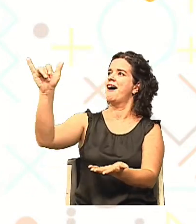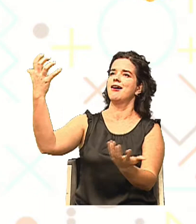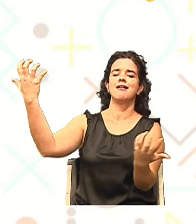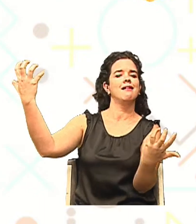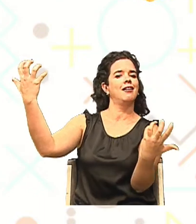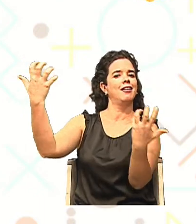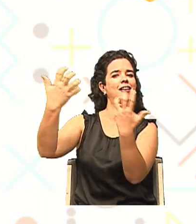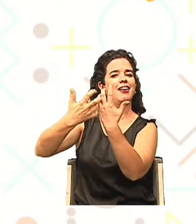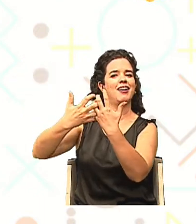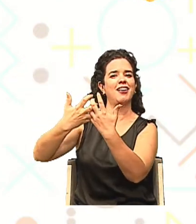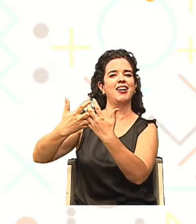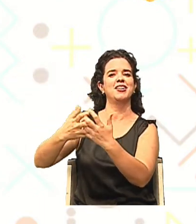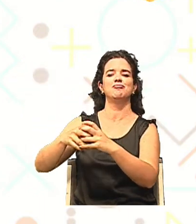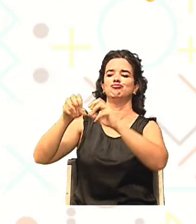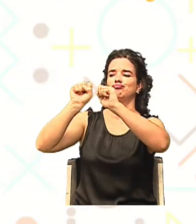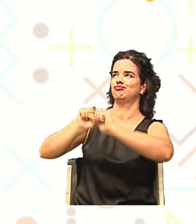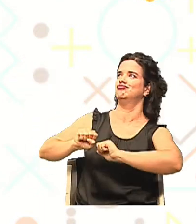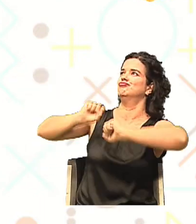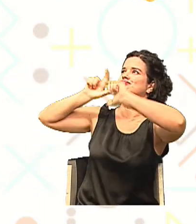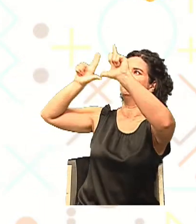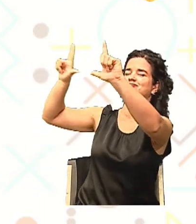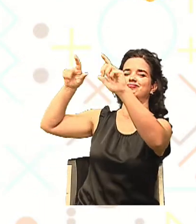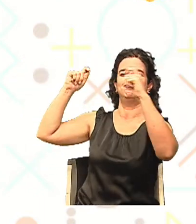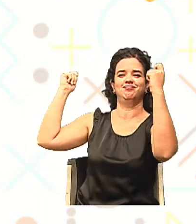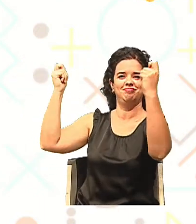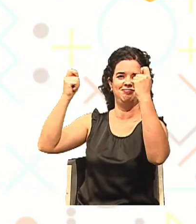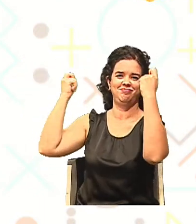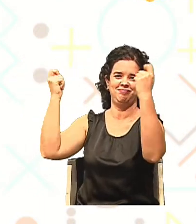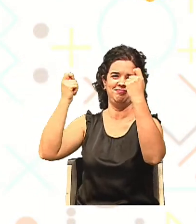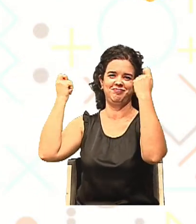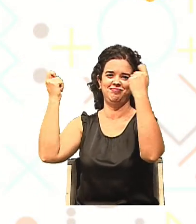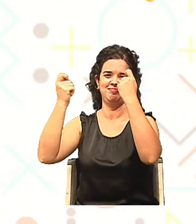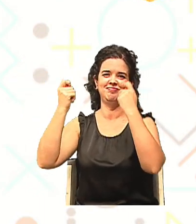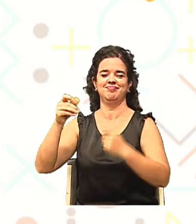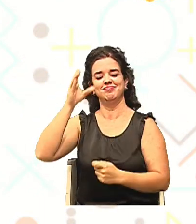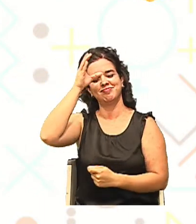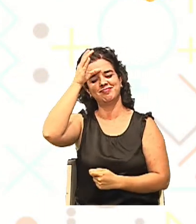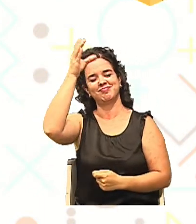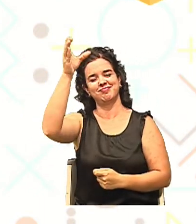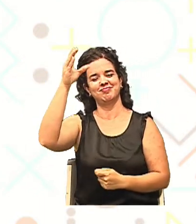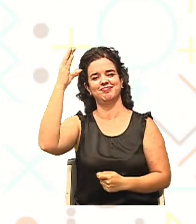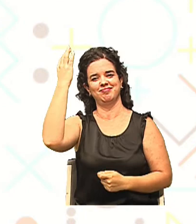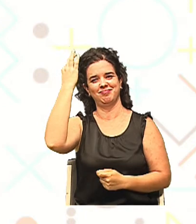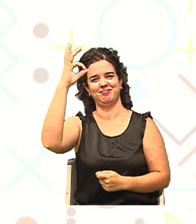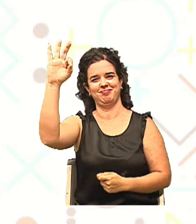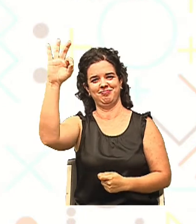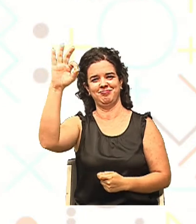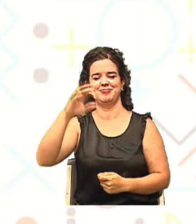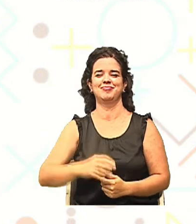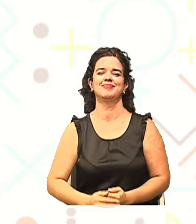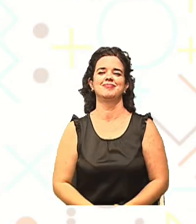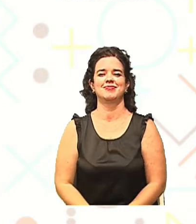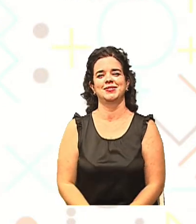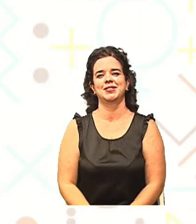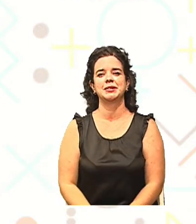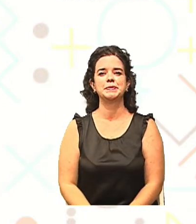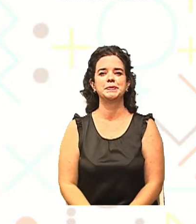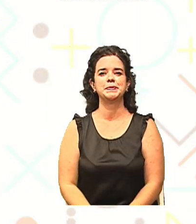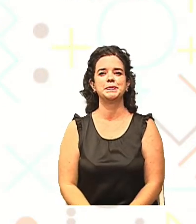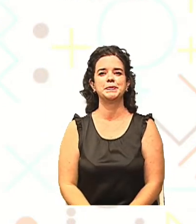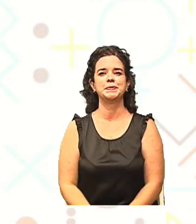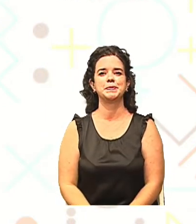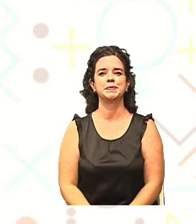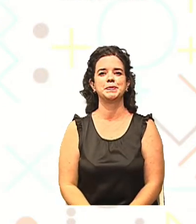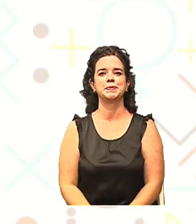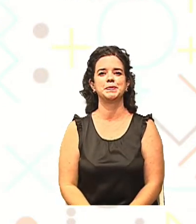corresponde ir en el afiche de la presentación de la celebración del Día de la Francofonía.